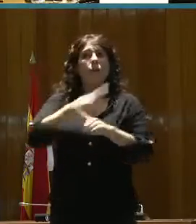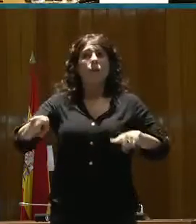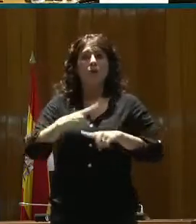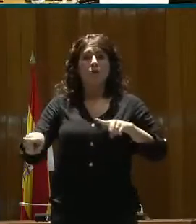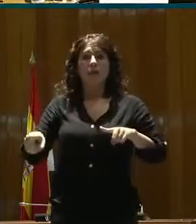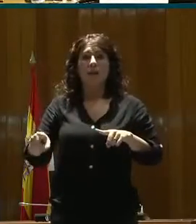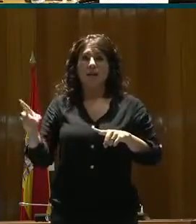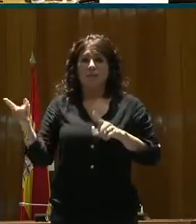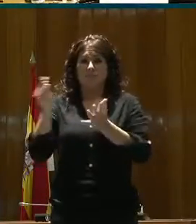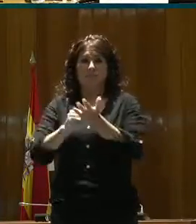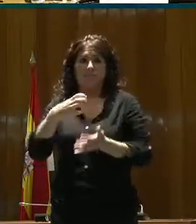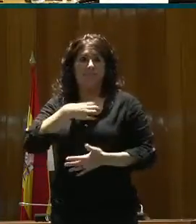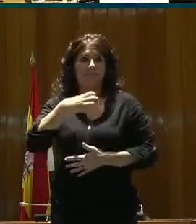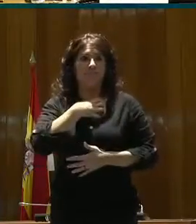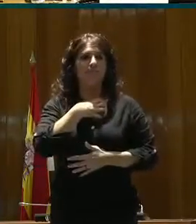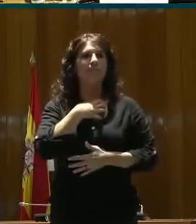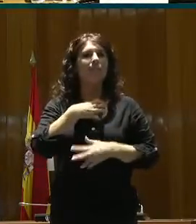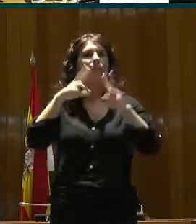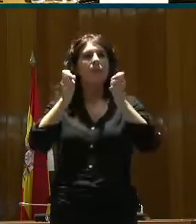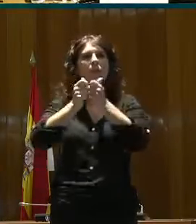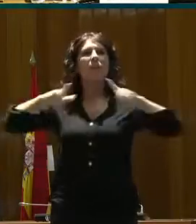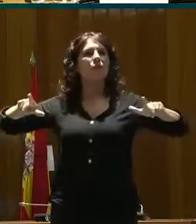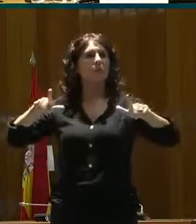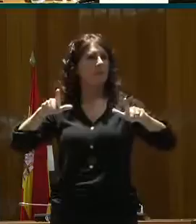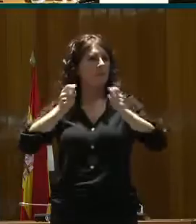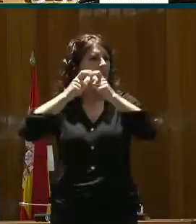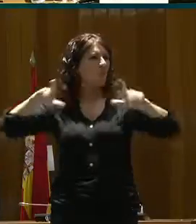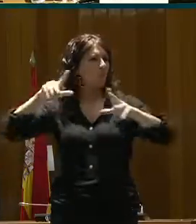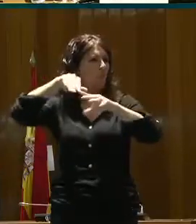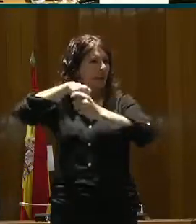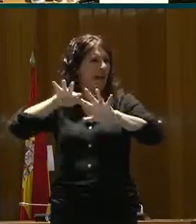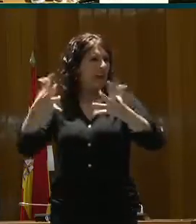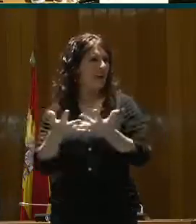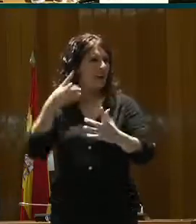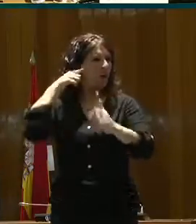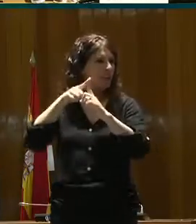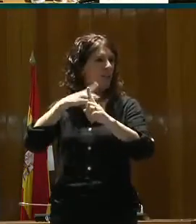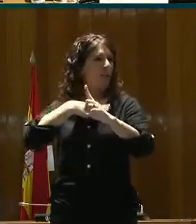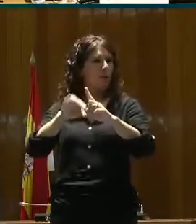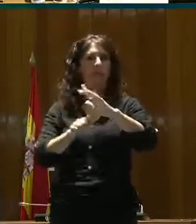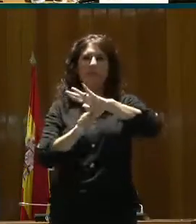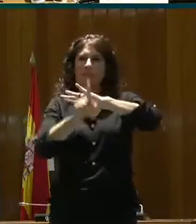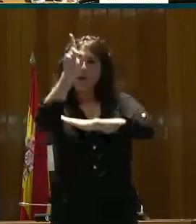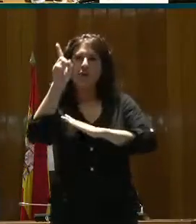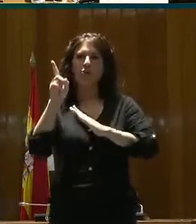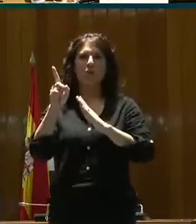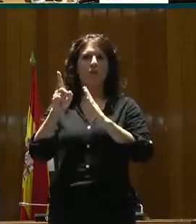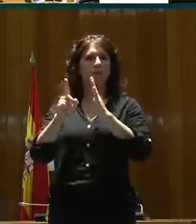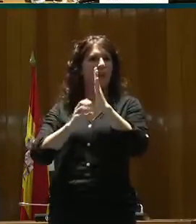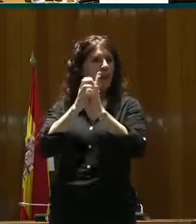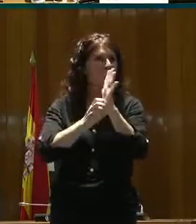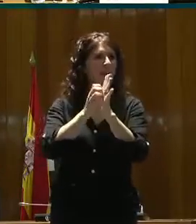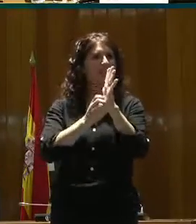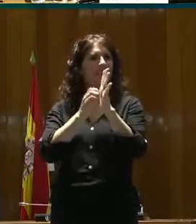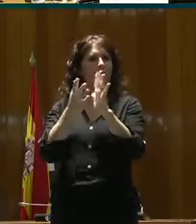4 años de trabajo ha sido la implementación en una plataforma electrónica para desarrollar esas gramáticas, para escribir esas gramáticas en